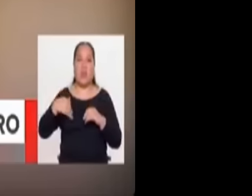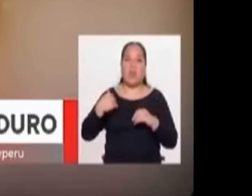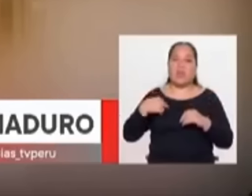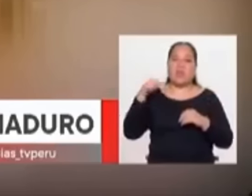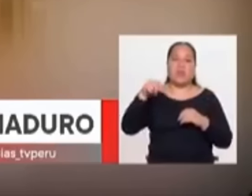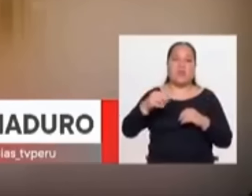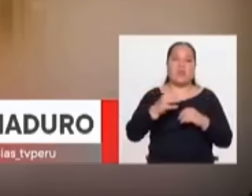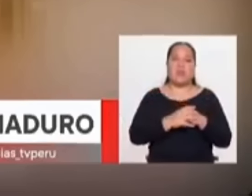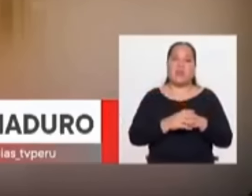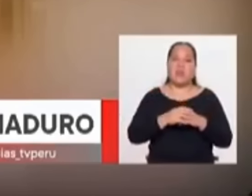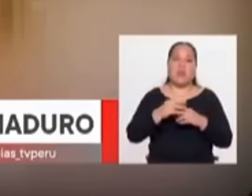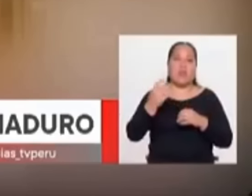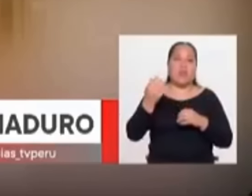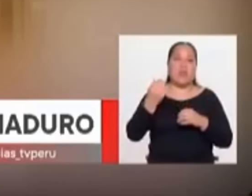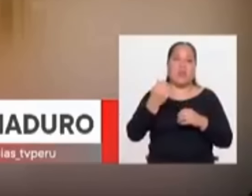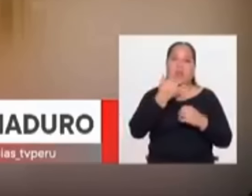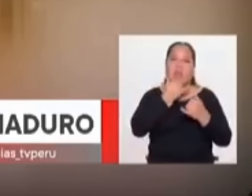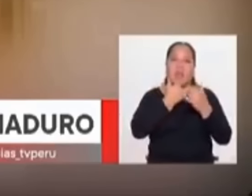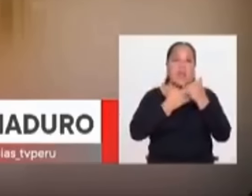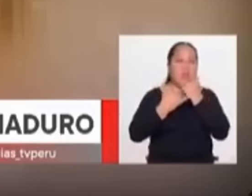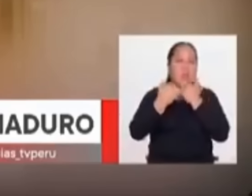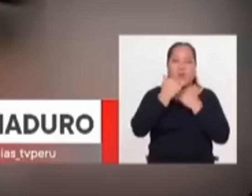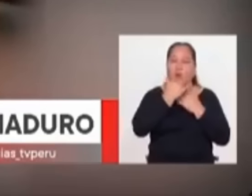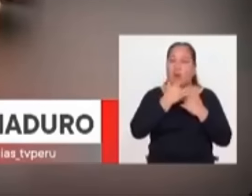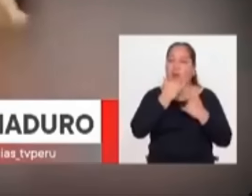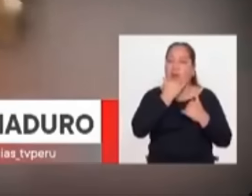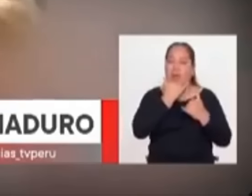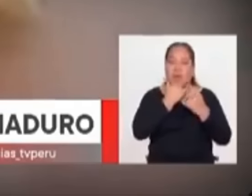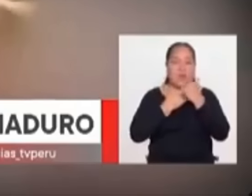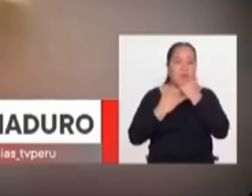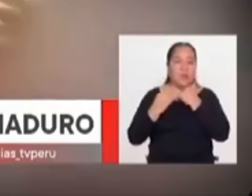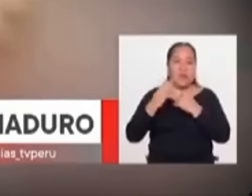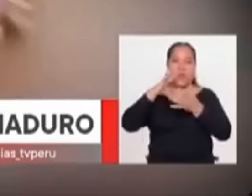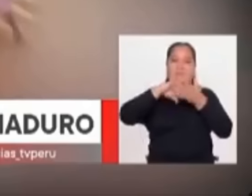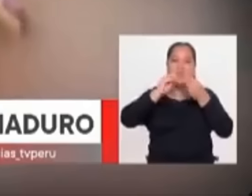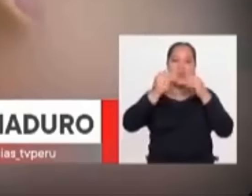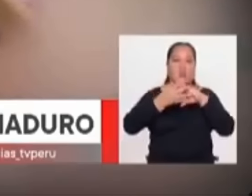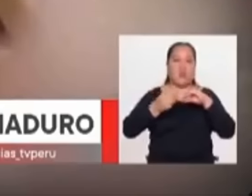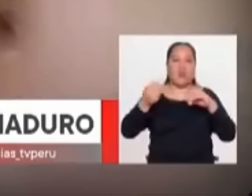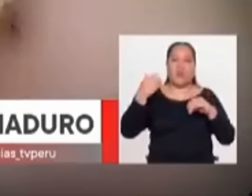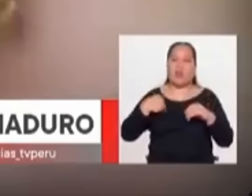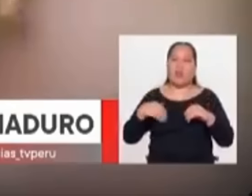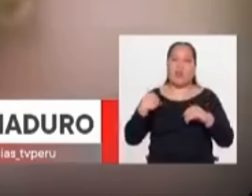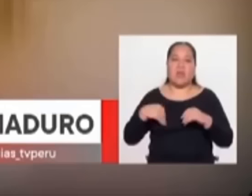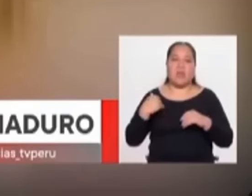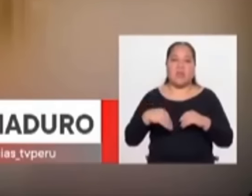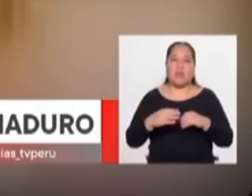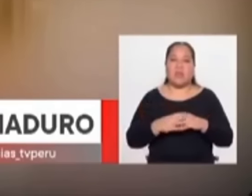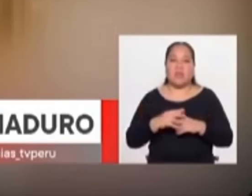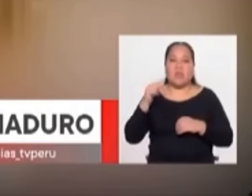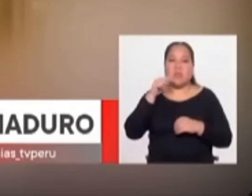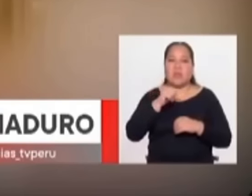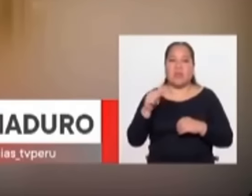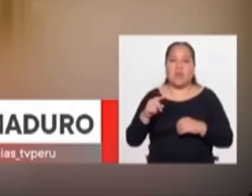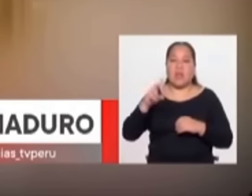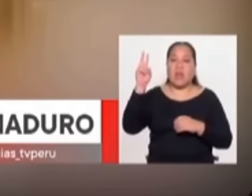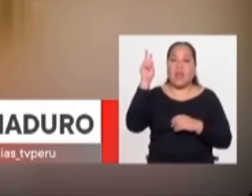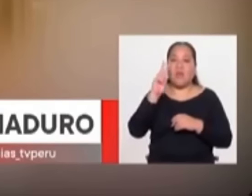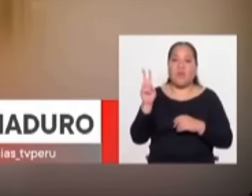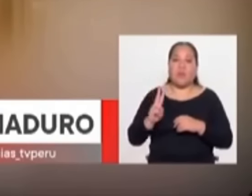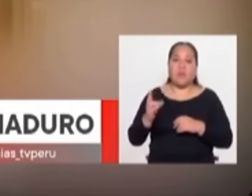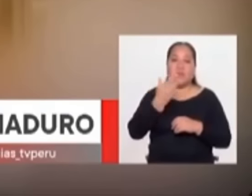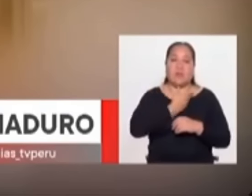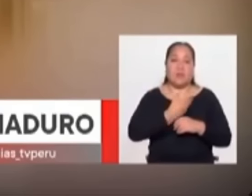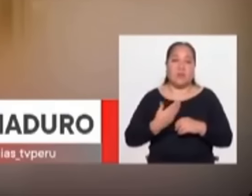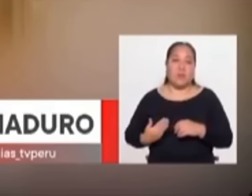la historia de América Latina, Milei, un error fatal. Estos duros adjetivos lanzados por el dignatario venezolano